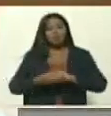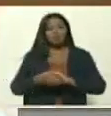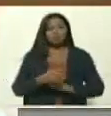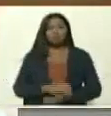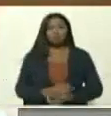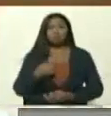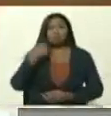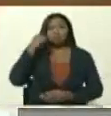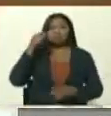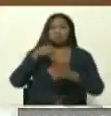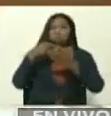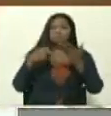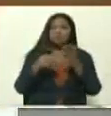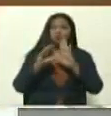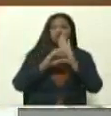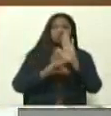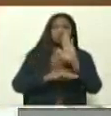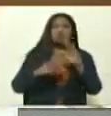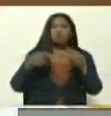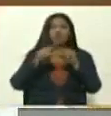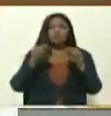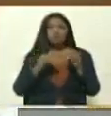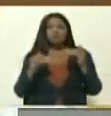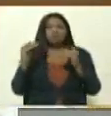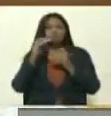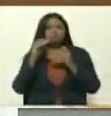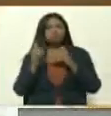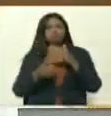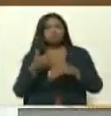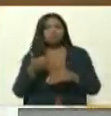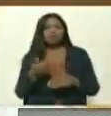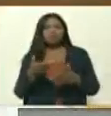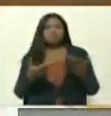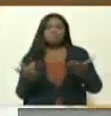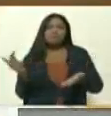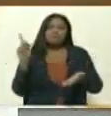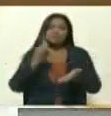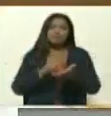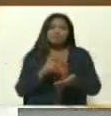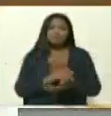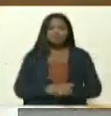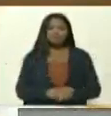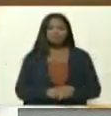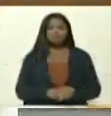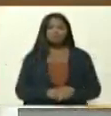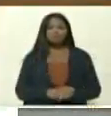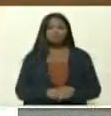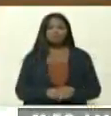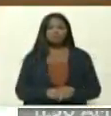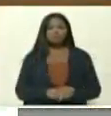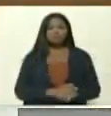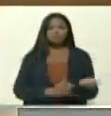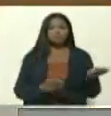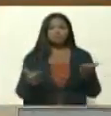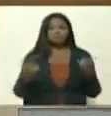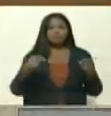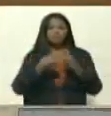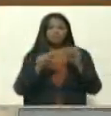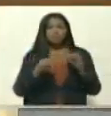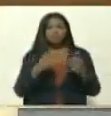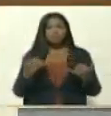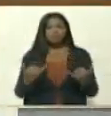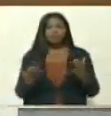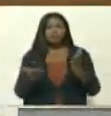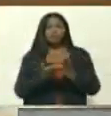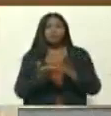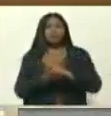En lo que respecta a los cursos, las temáticas de mayor relevancia y participación entre las impartidas en la escuela